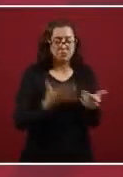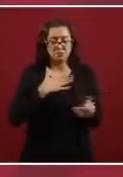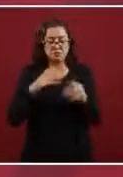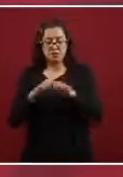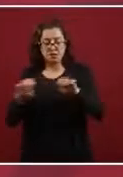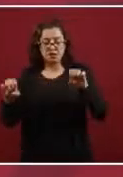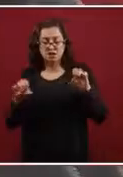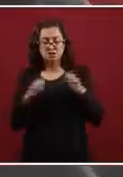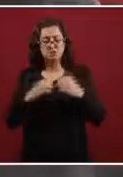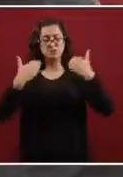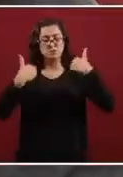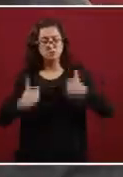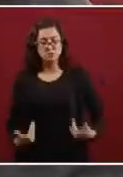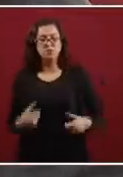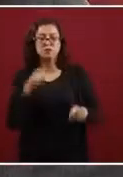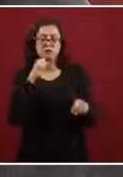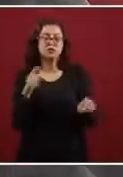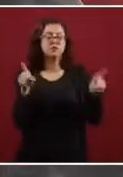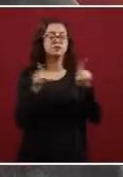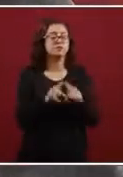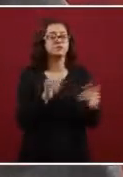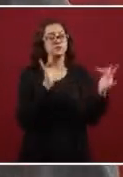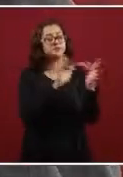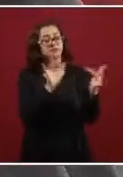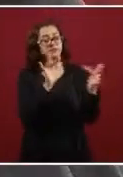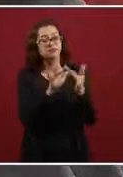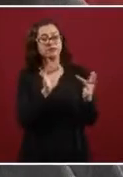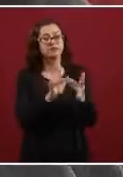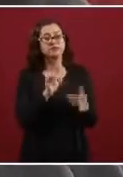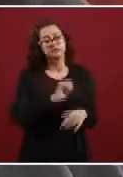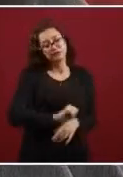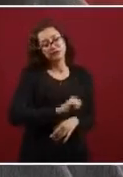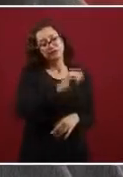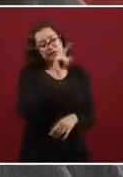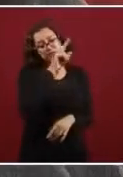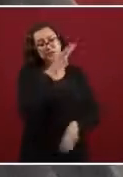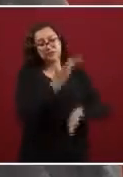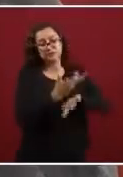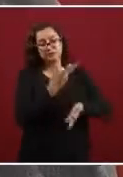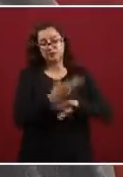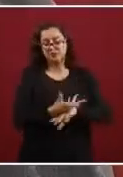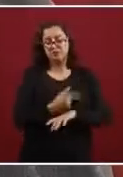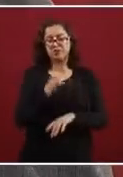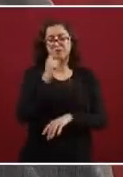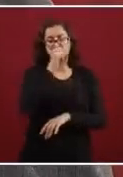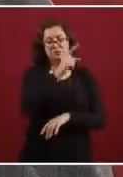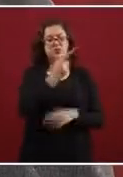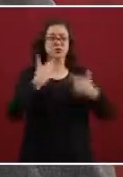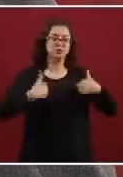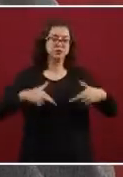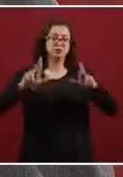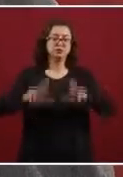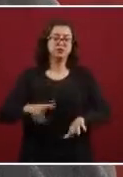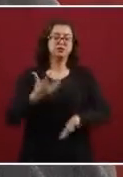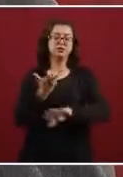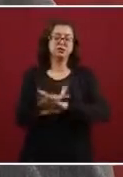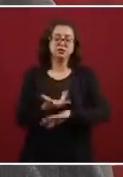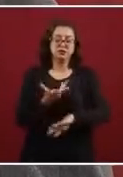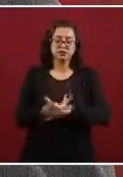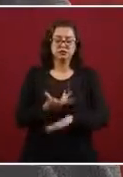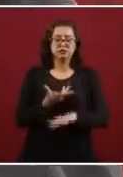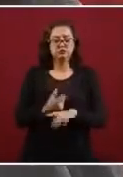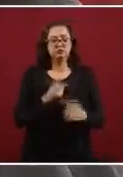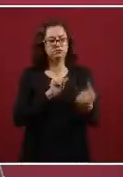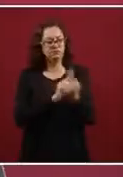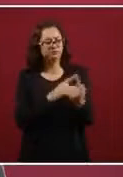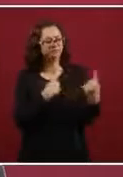hemos estado en contacto constante con mi contraparte, el negociador por parte de Estados Unidos, siguiendo a